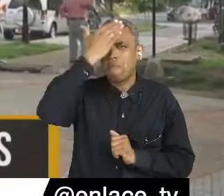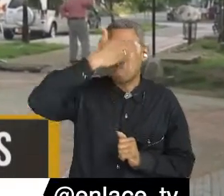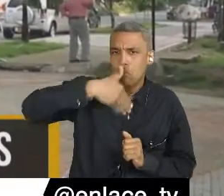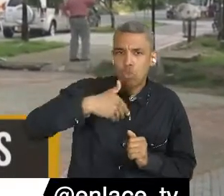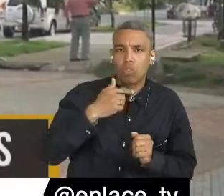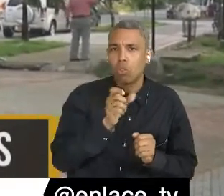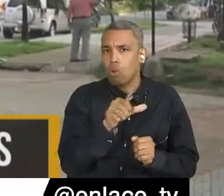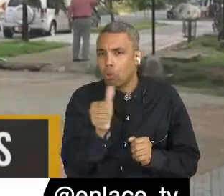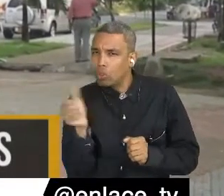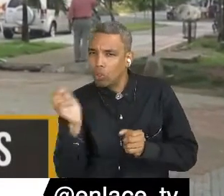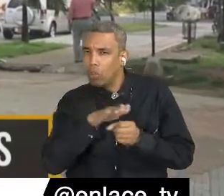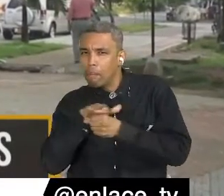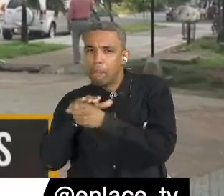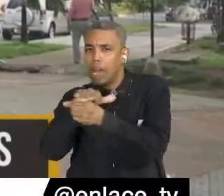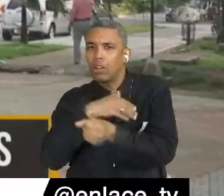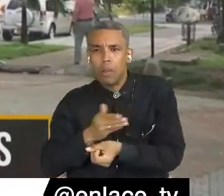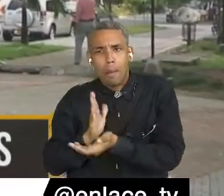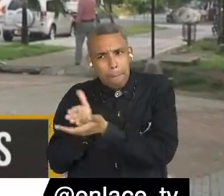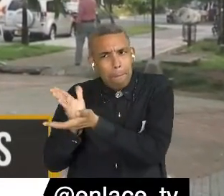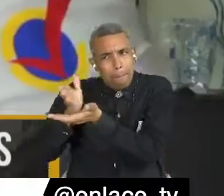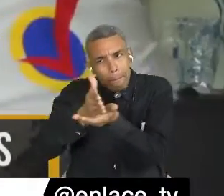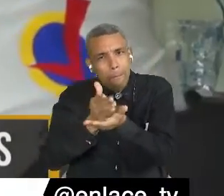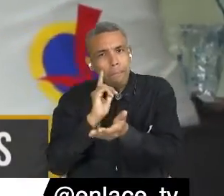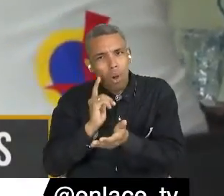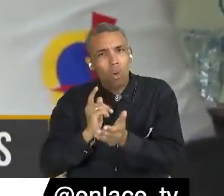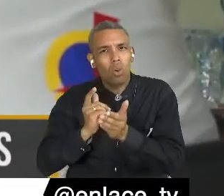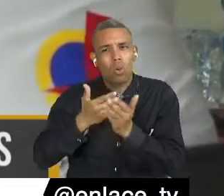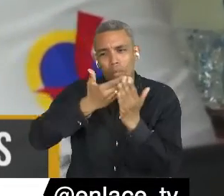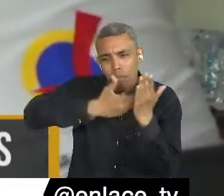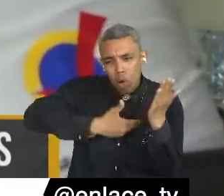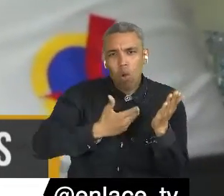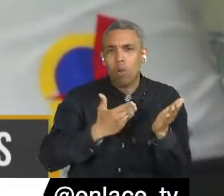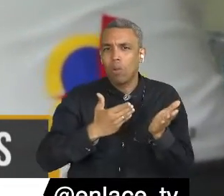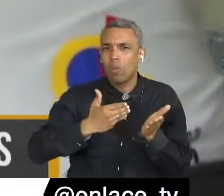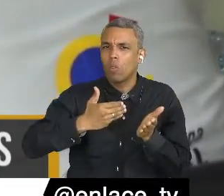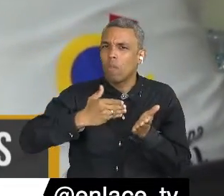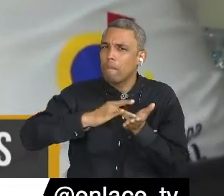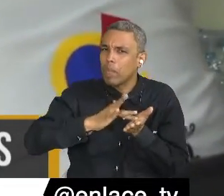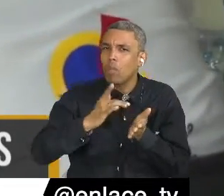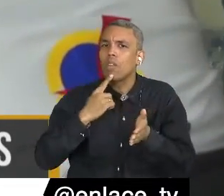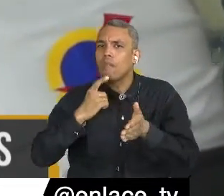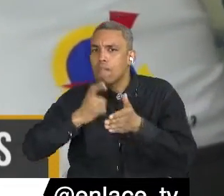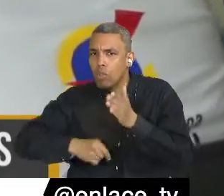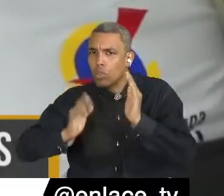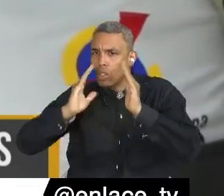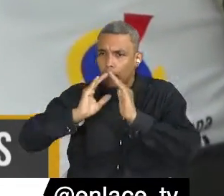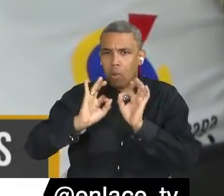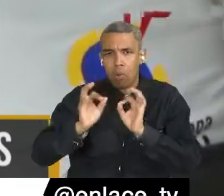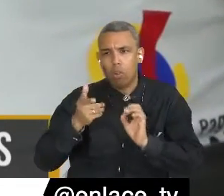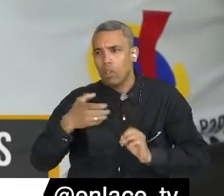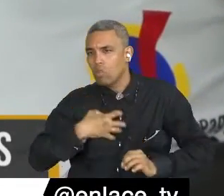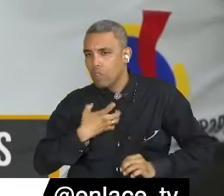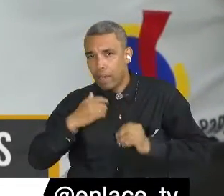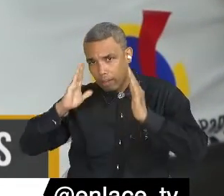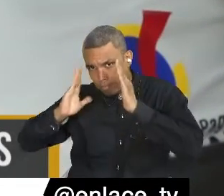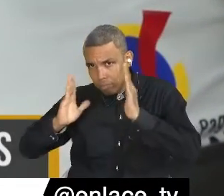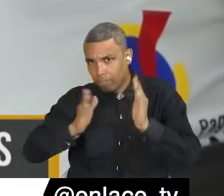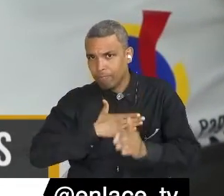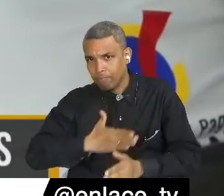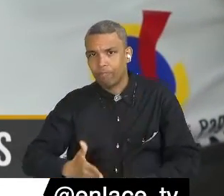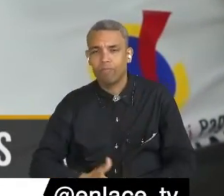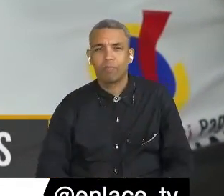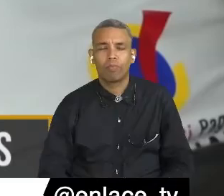próximos días a visitar otras comunas de la ciudad para entregar recibos del impuesto predial, brindar atención de quejas y reclamaciones.